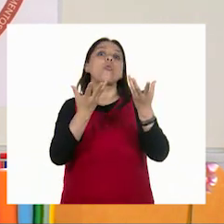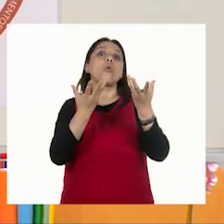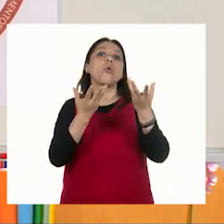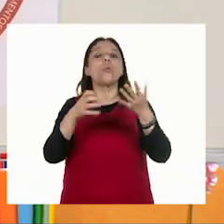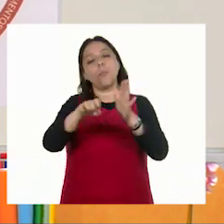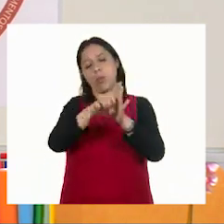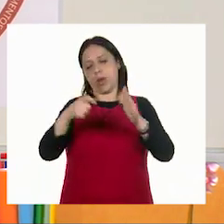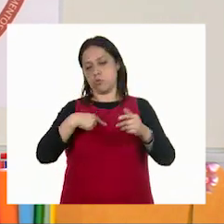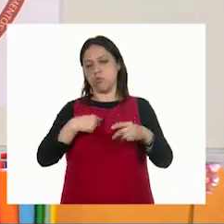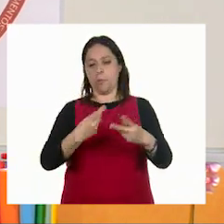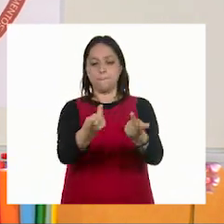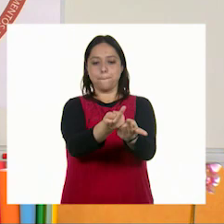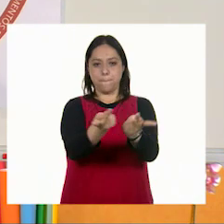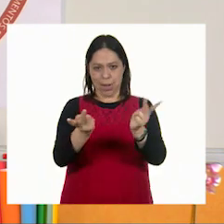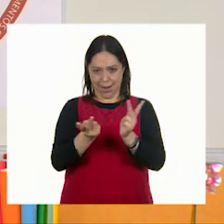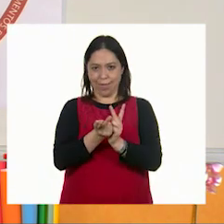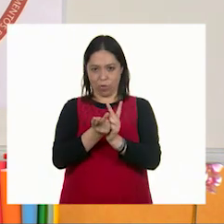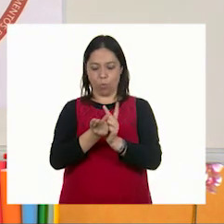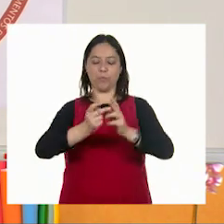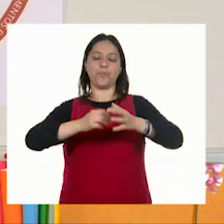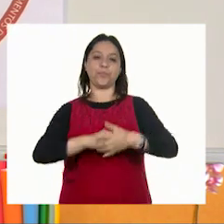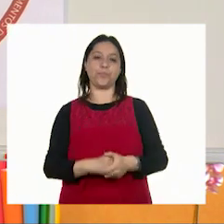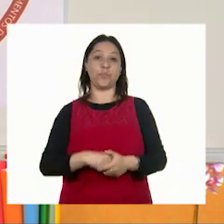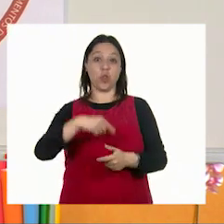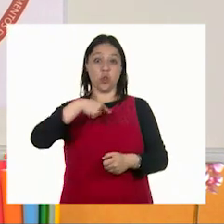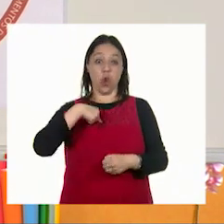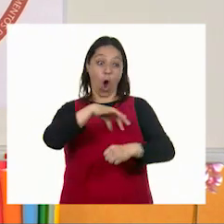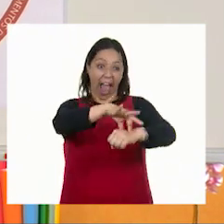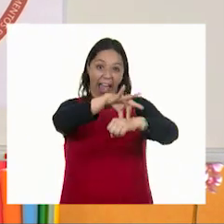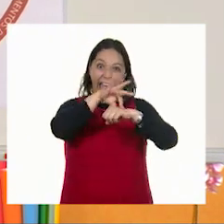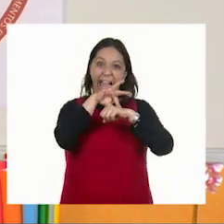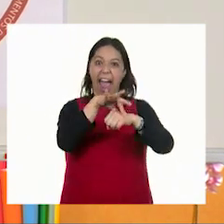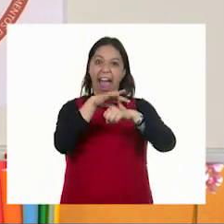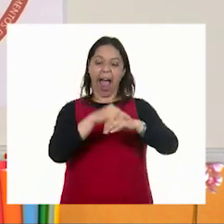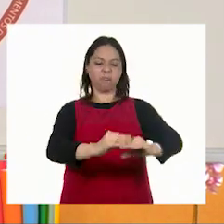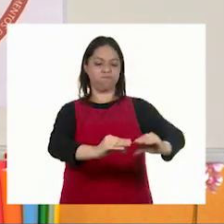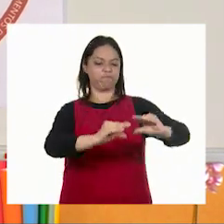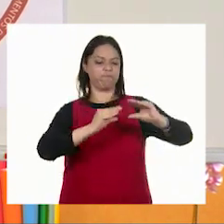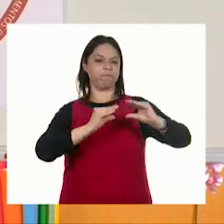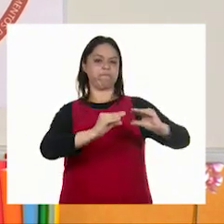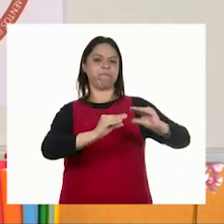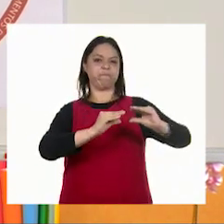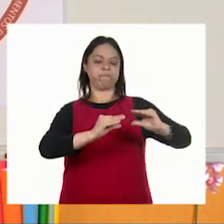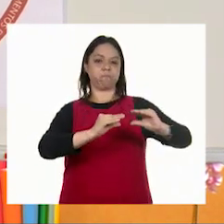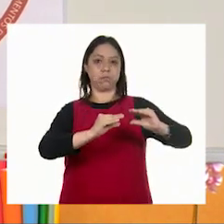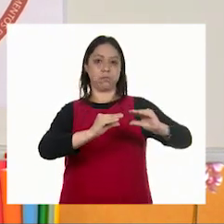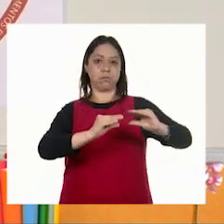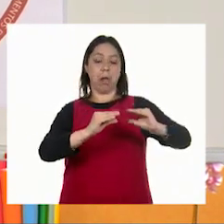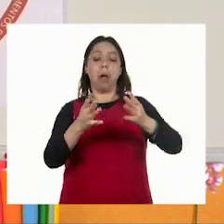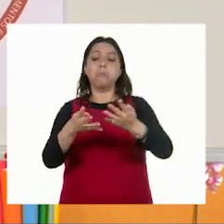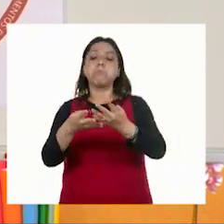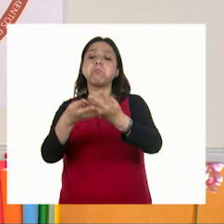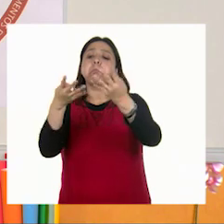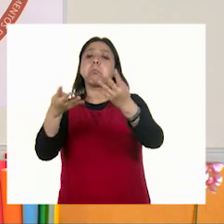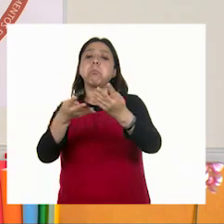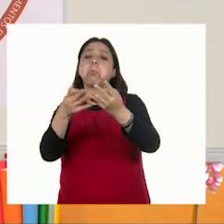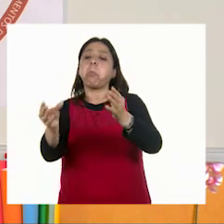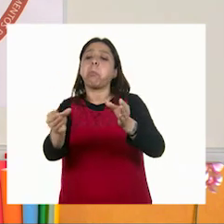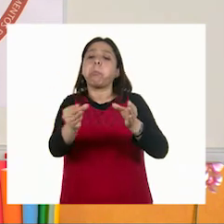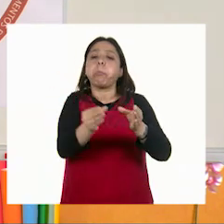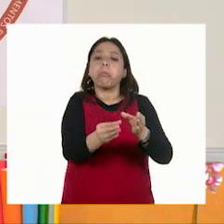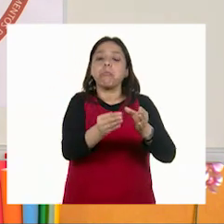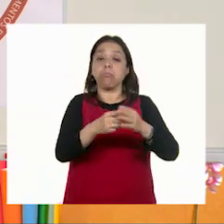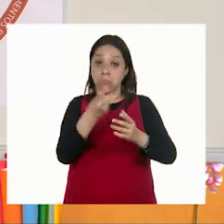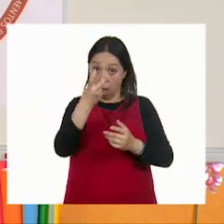un gran pedazo de carne y una hojita chiquita de lechuga, no estoy